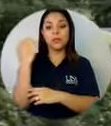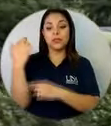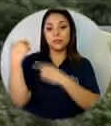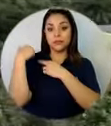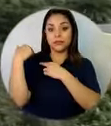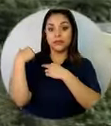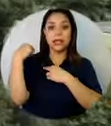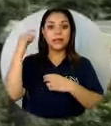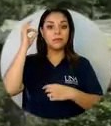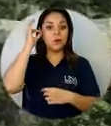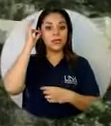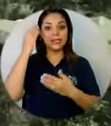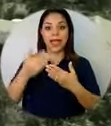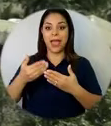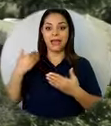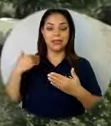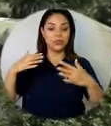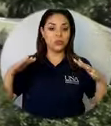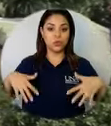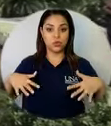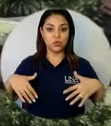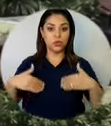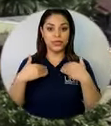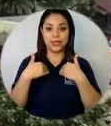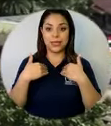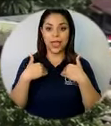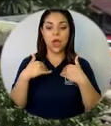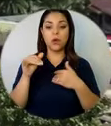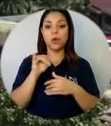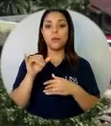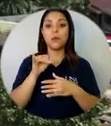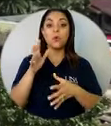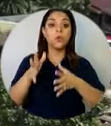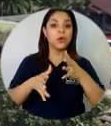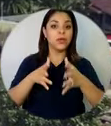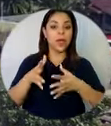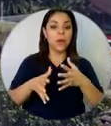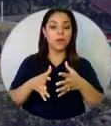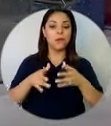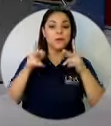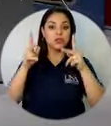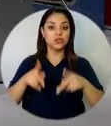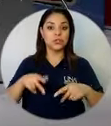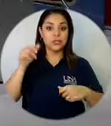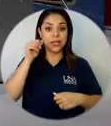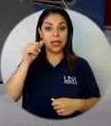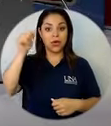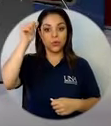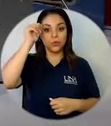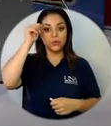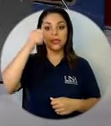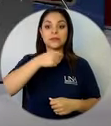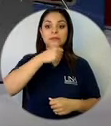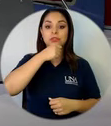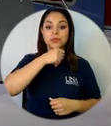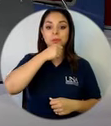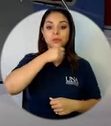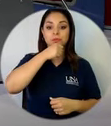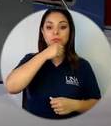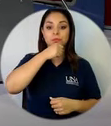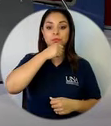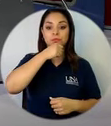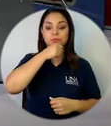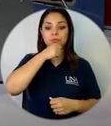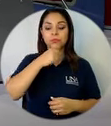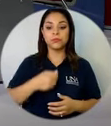antes, ¿verdad? Y otro tipo de responsabilidad para las mujeres que tal vez antes no tenías, ¿verdad? Que es eso de el cuidado de las personas adultas mayores, que también es un asunto que el país tiene